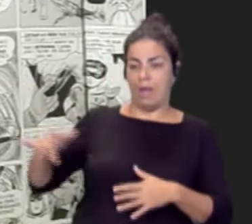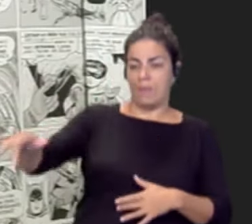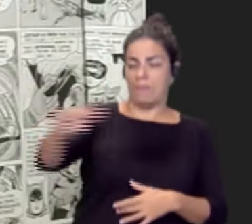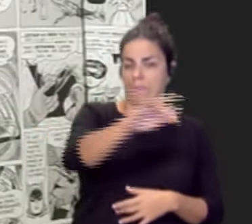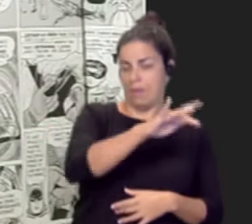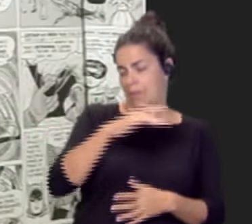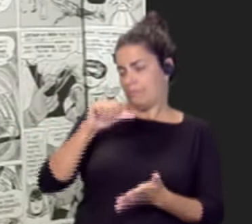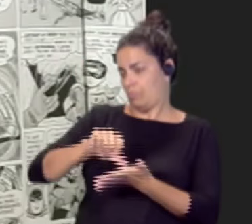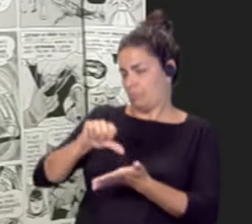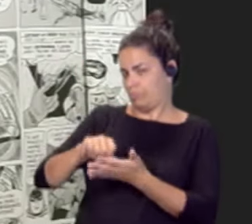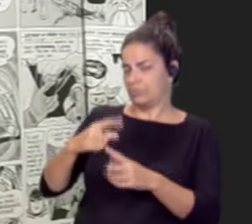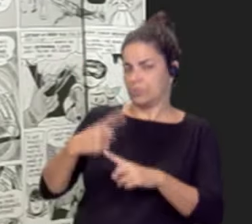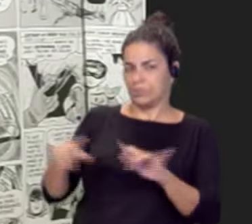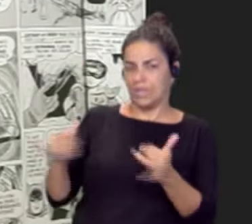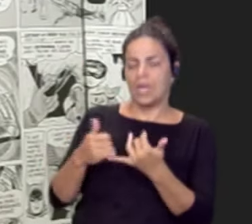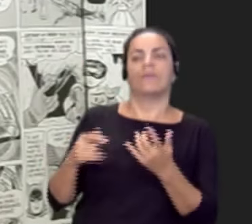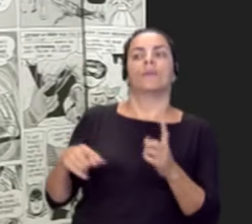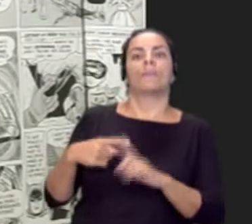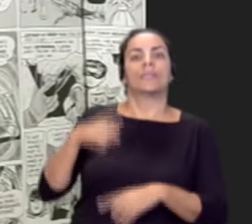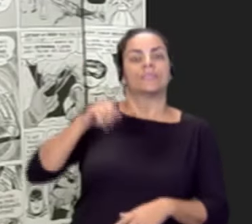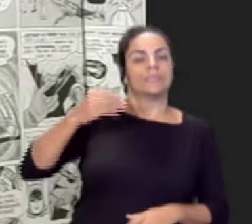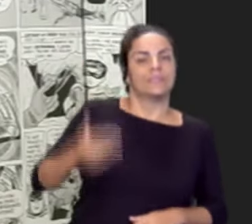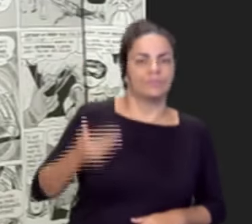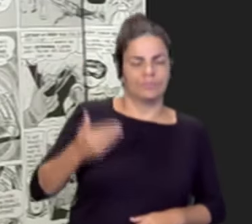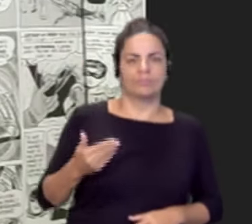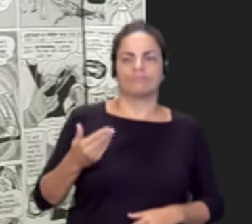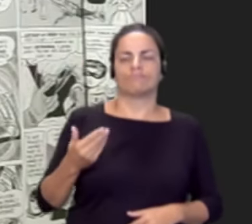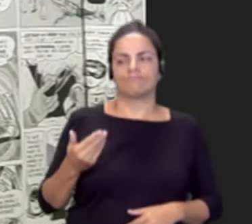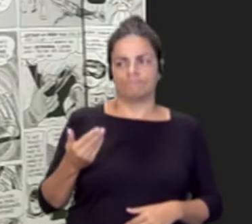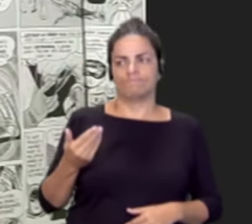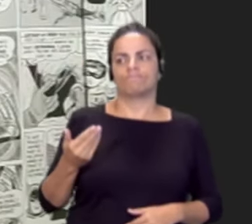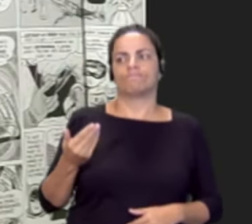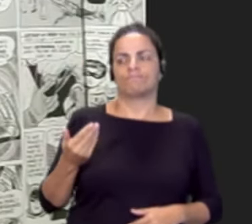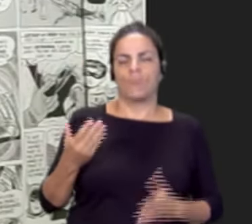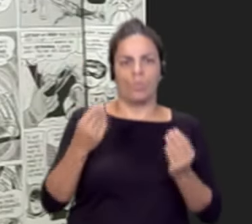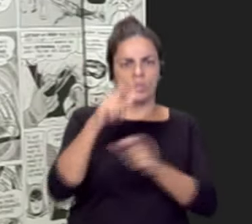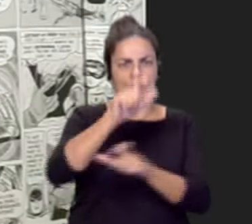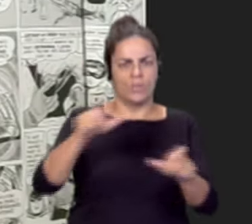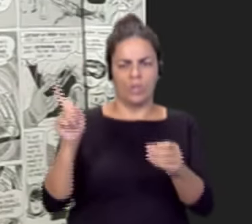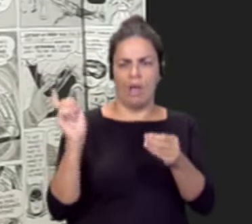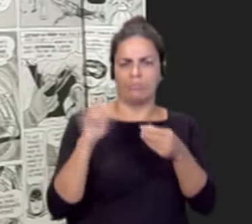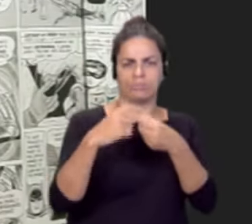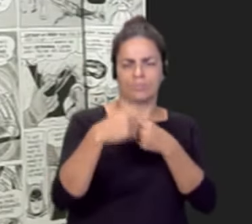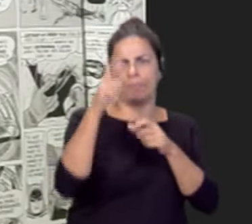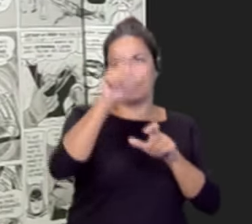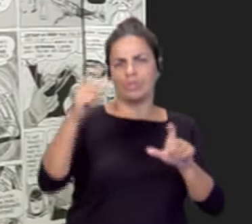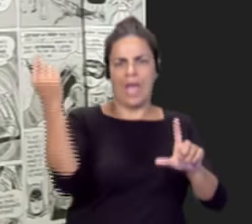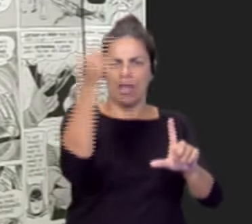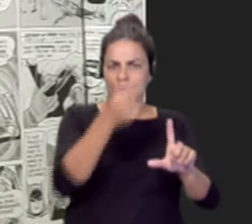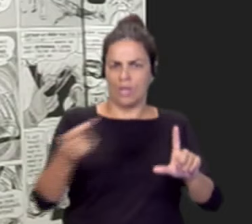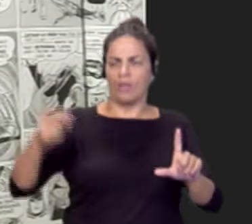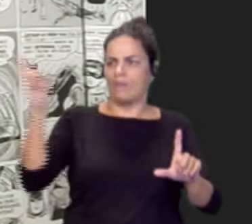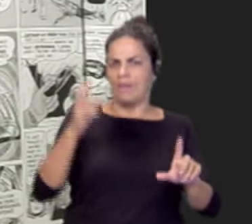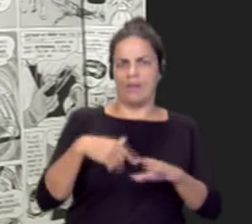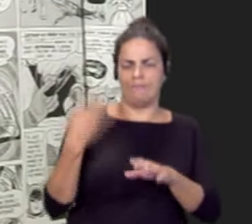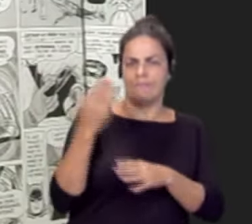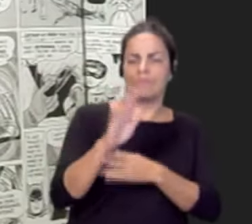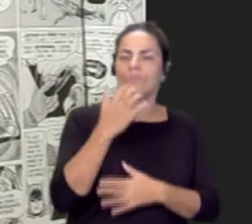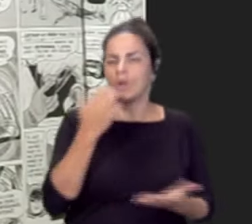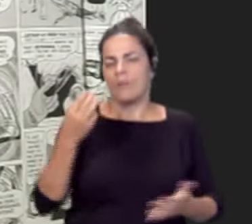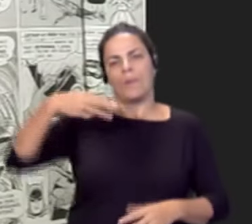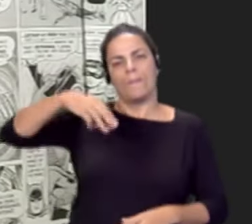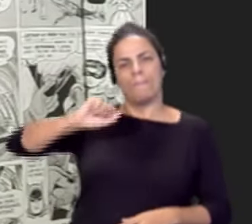por la capital tinerfeña. Importante la cantidad de personas también, de esos ilustradores que van a venir a exponer. Hablamos, por ejemplo, de Max con